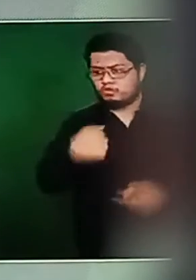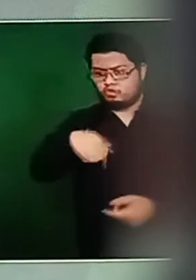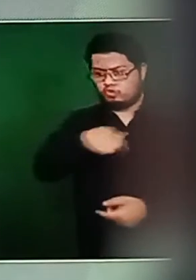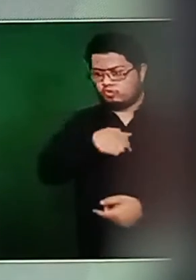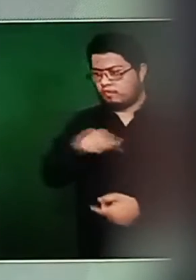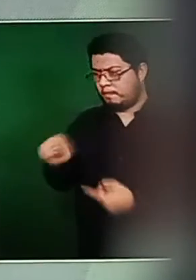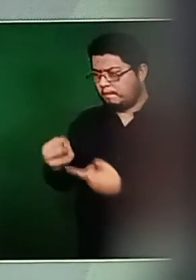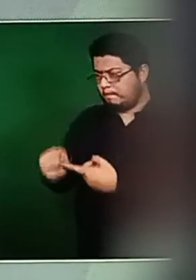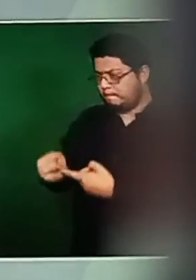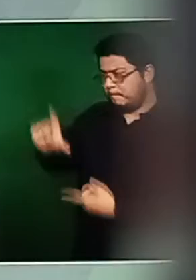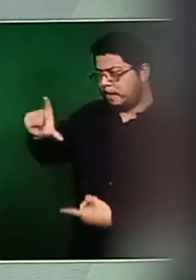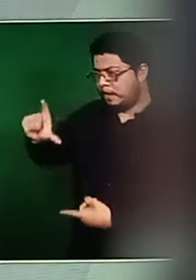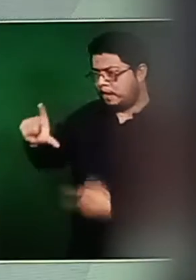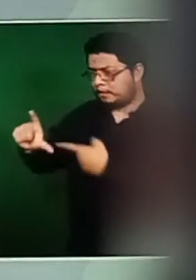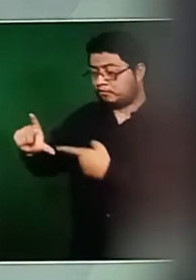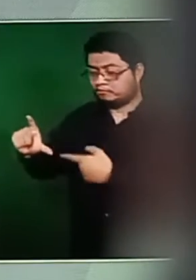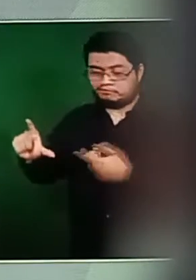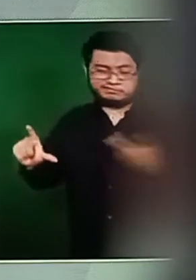habían votado,